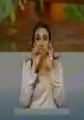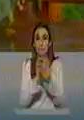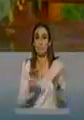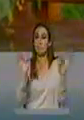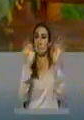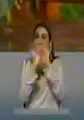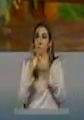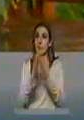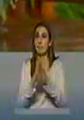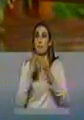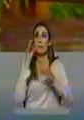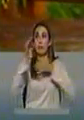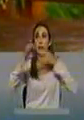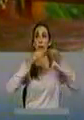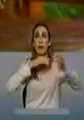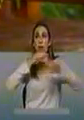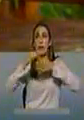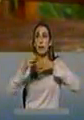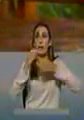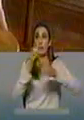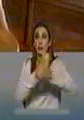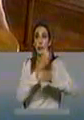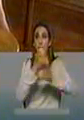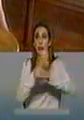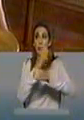queremos explicarle al mundo que el café,